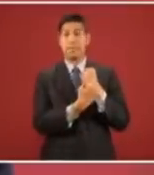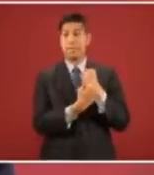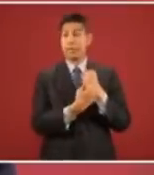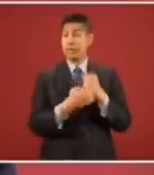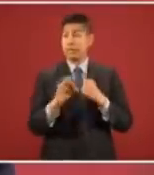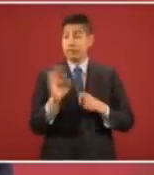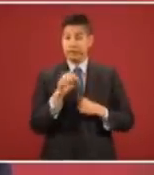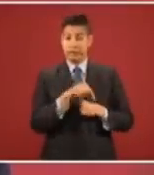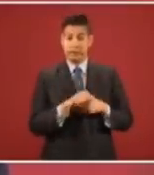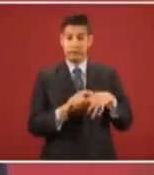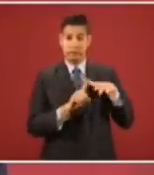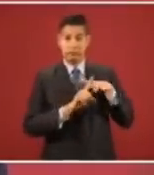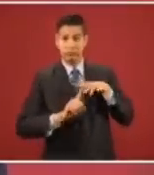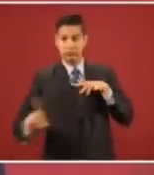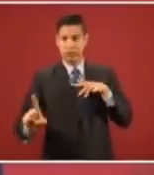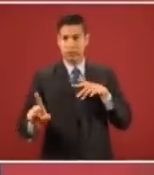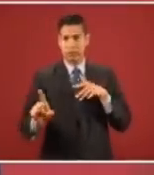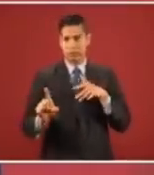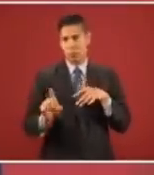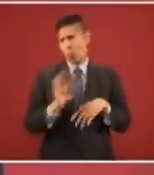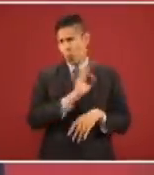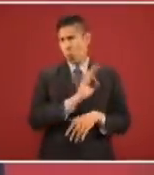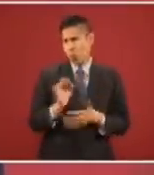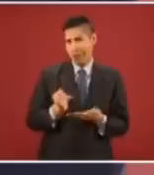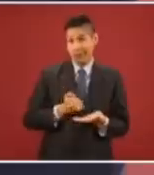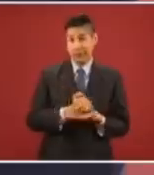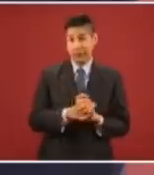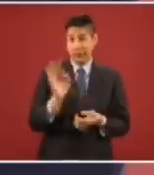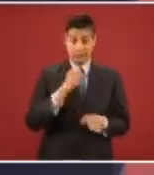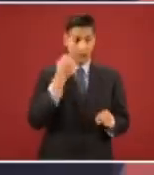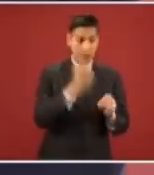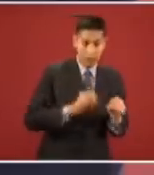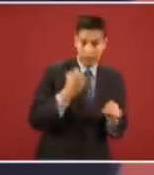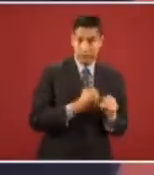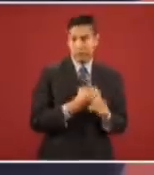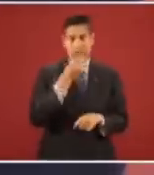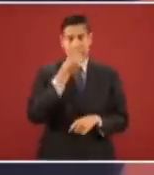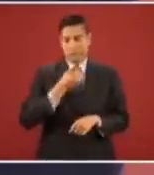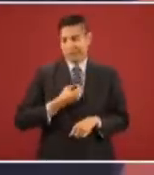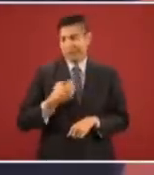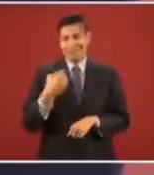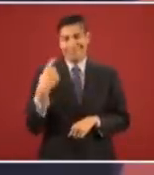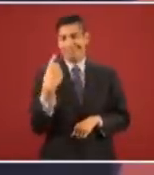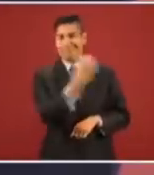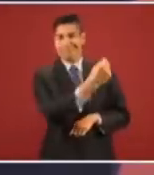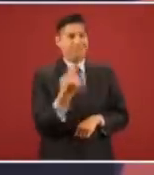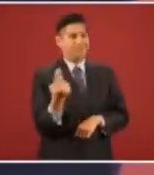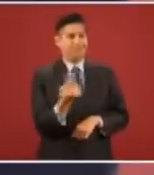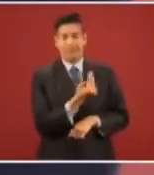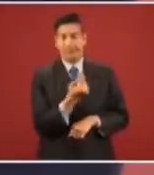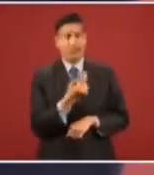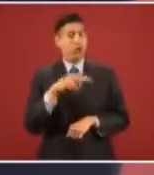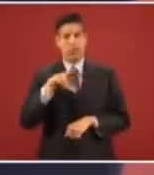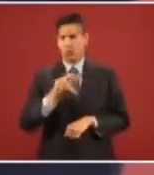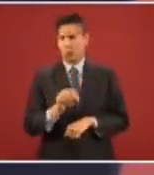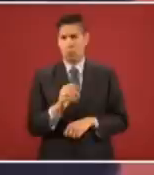opcional, no forzosa, como lo es todavía. Yo espero que